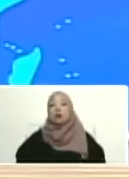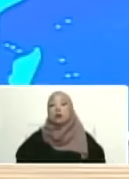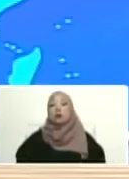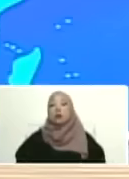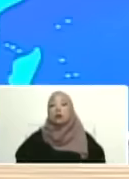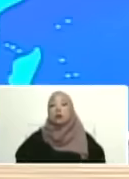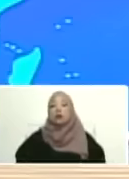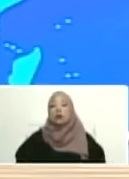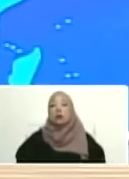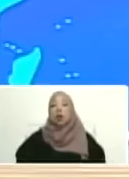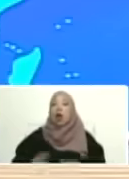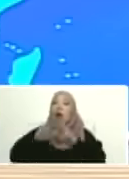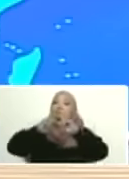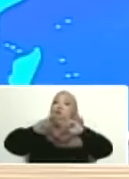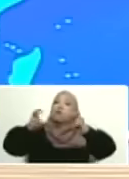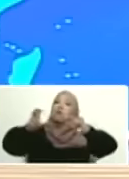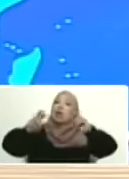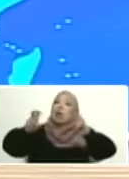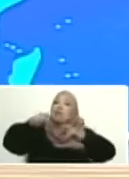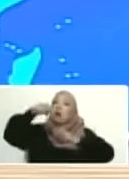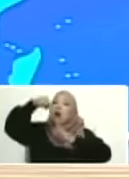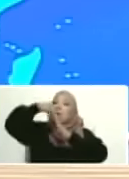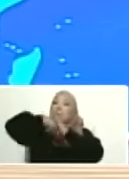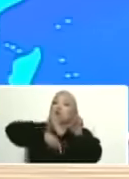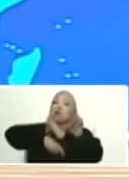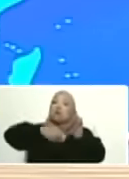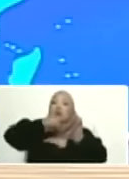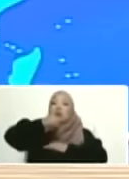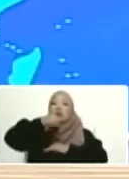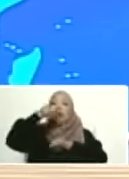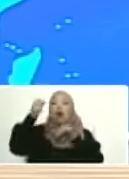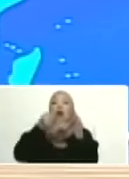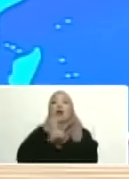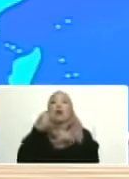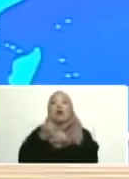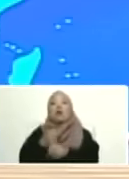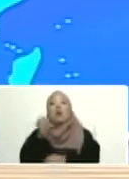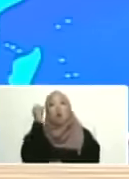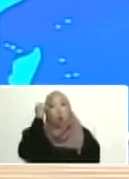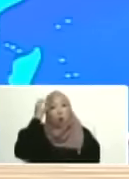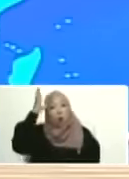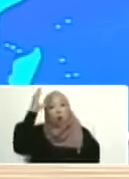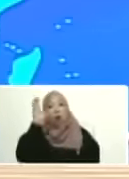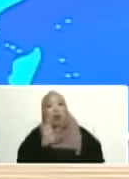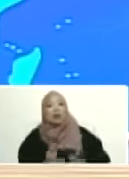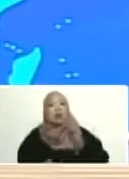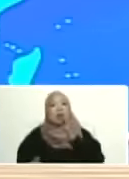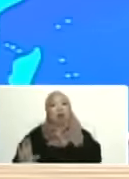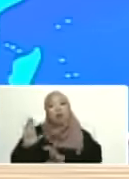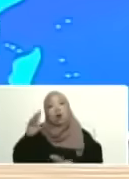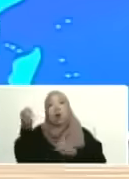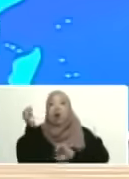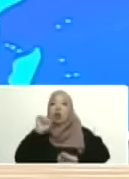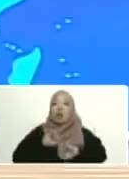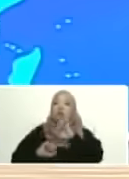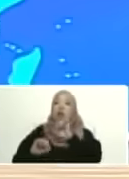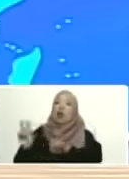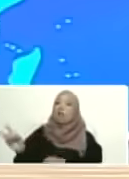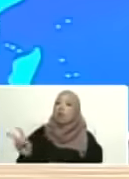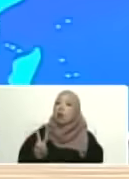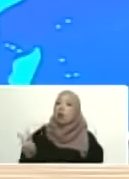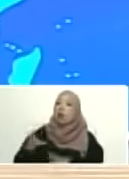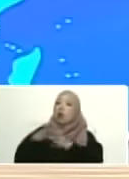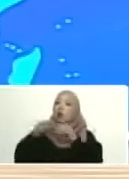Son temas que hay que estudiar y profundizar a fondo, porque con el conocimiento y la ciencia defendemos la verdad de Venezuela en